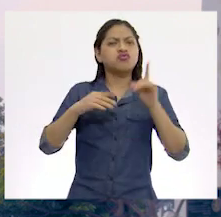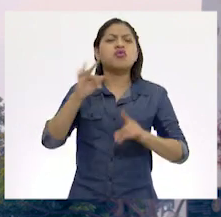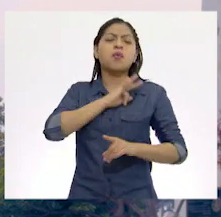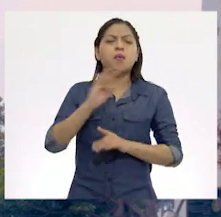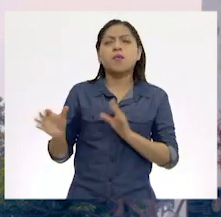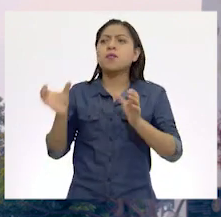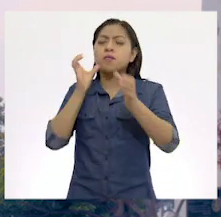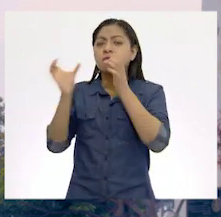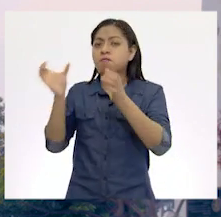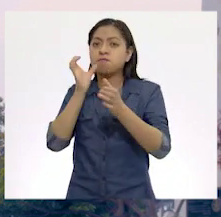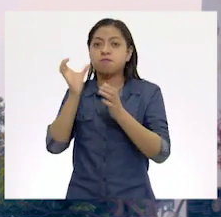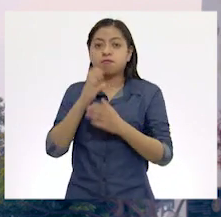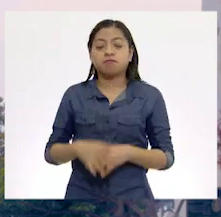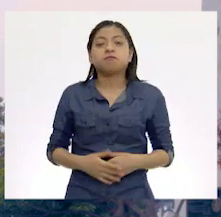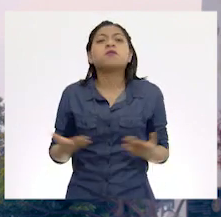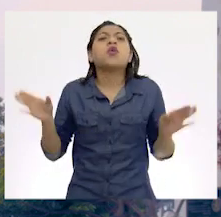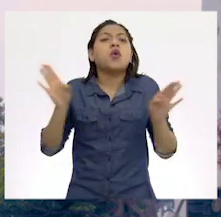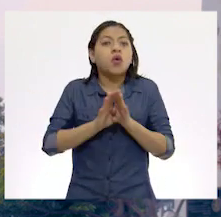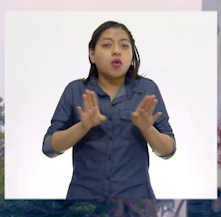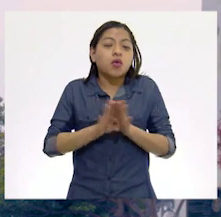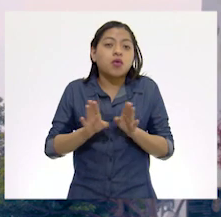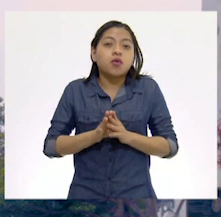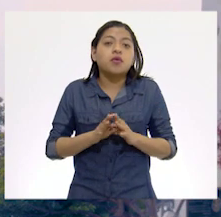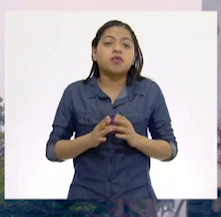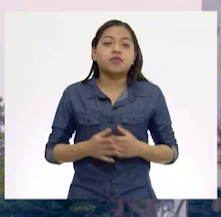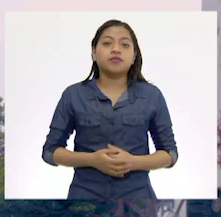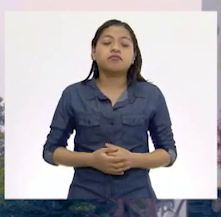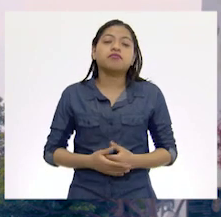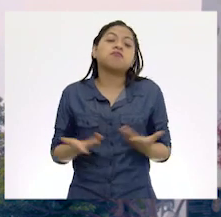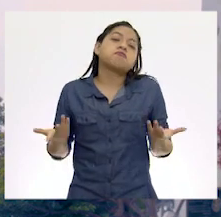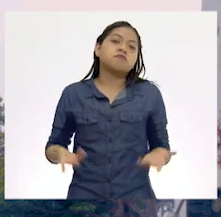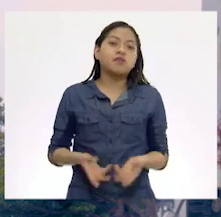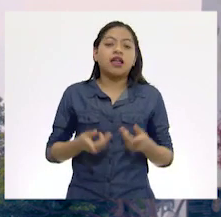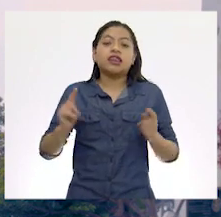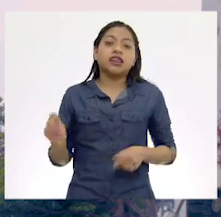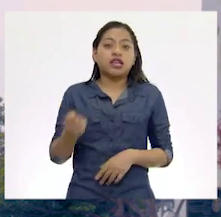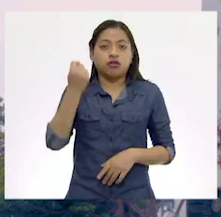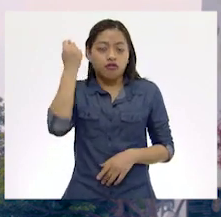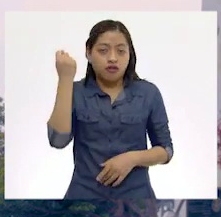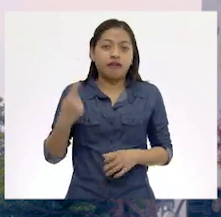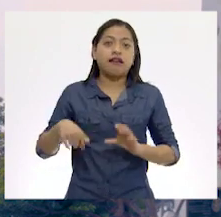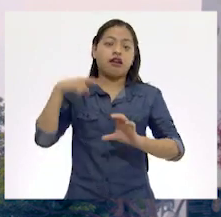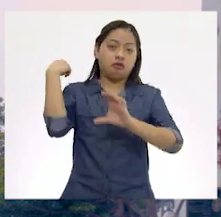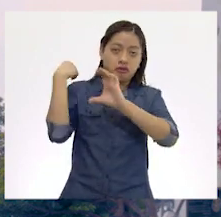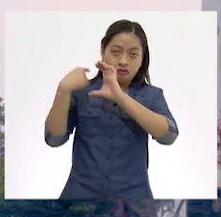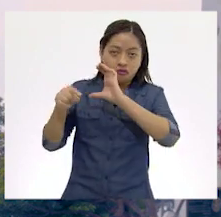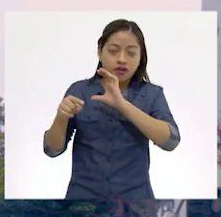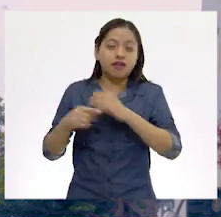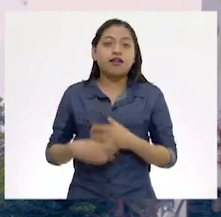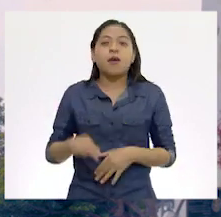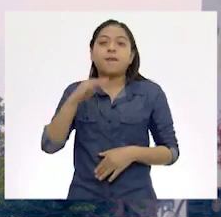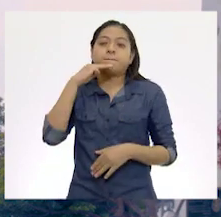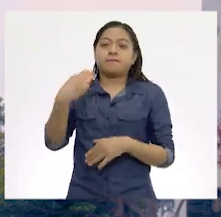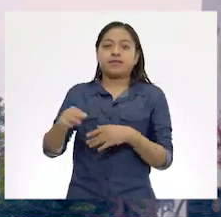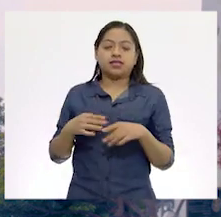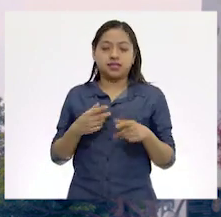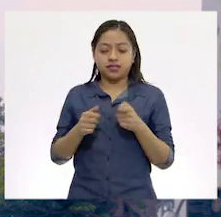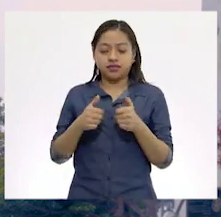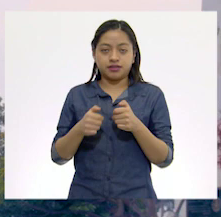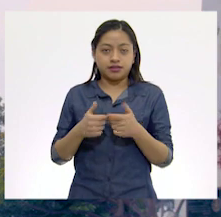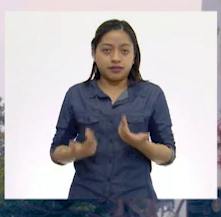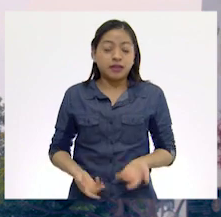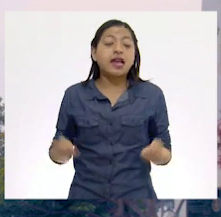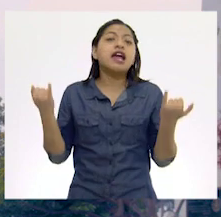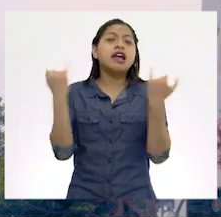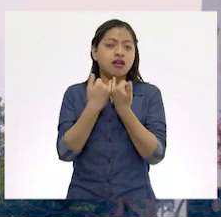comunicar con ellos por medio de las comunicaciones como correo electrónico, mensajes de texto. Y